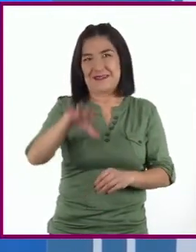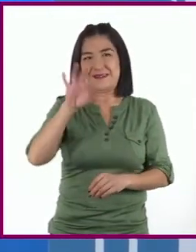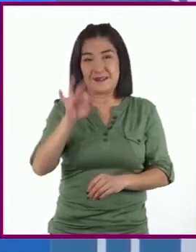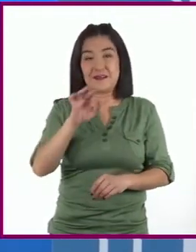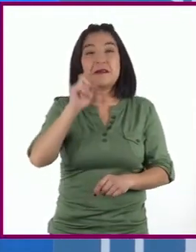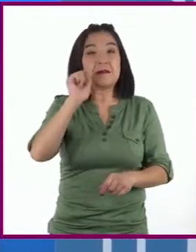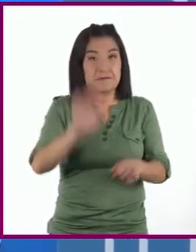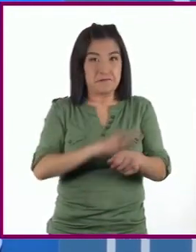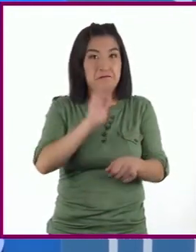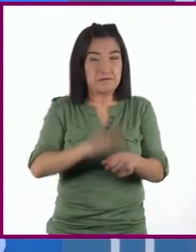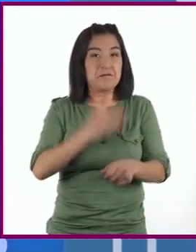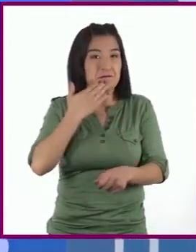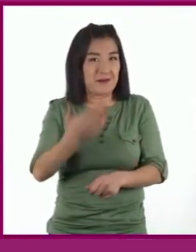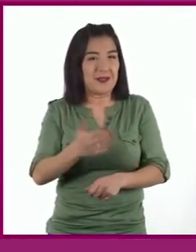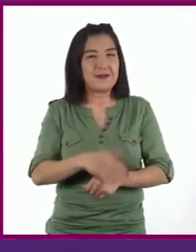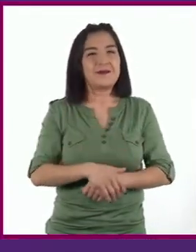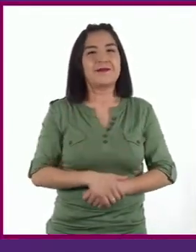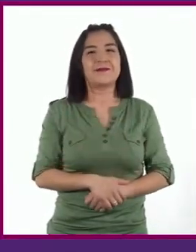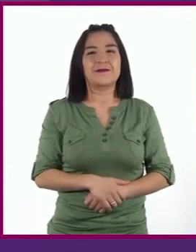son las correctas?